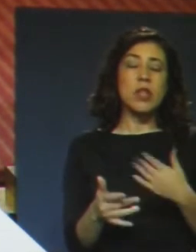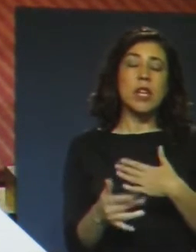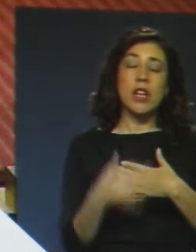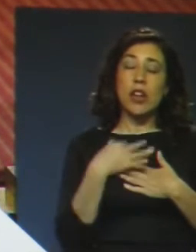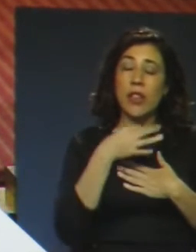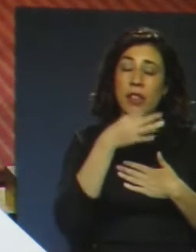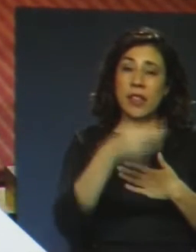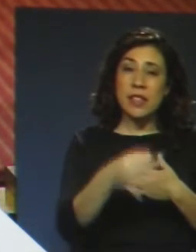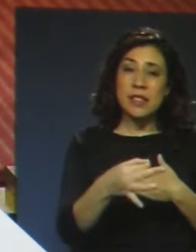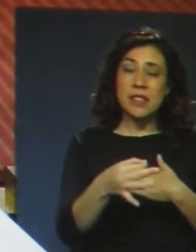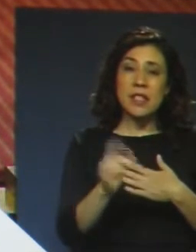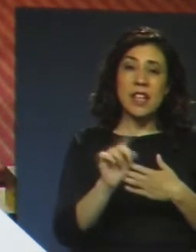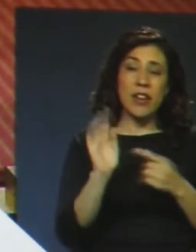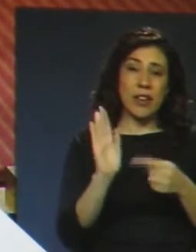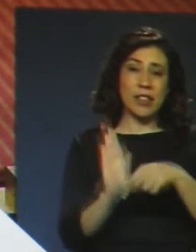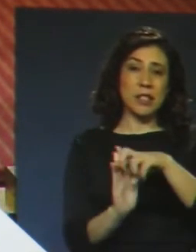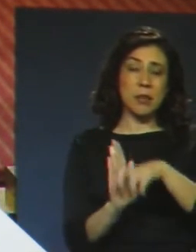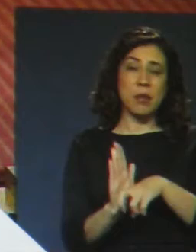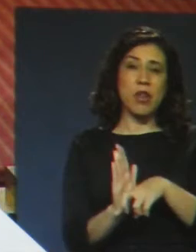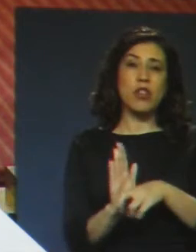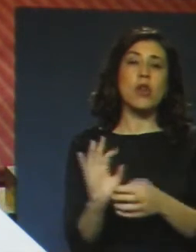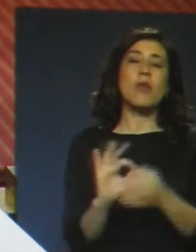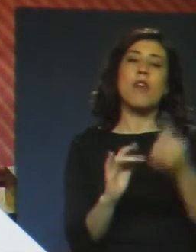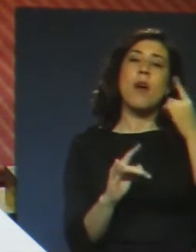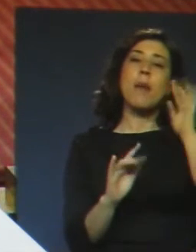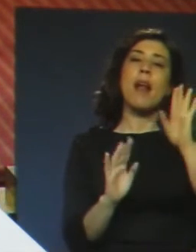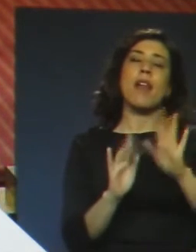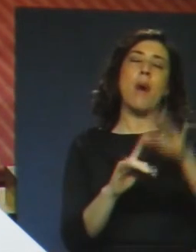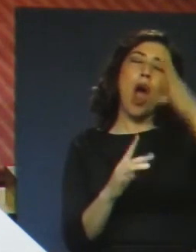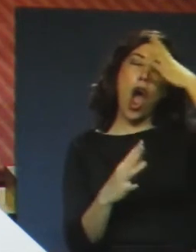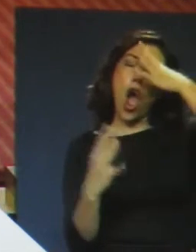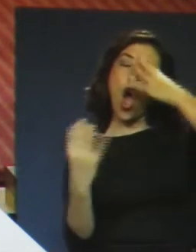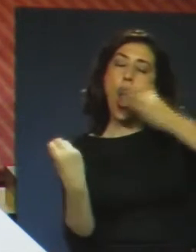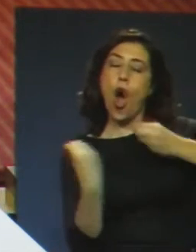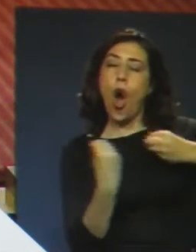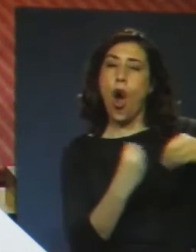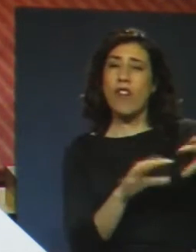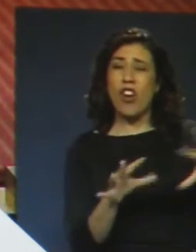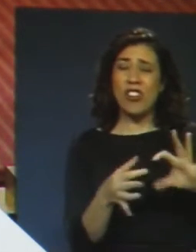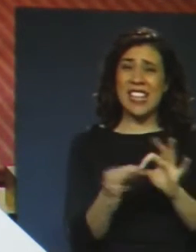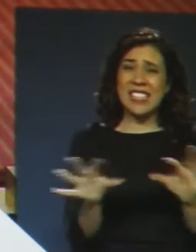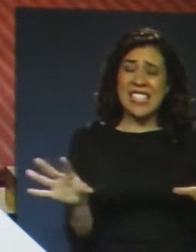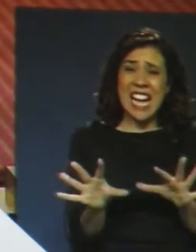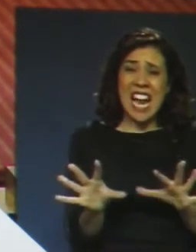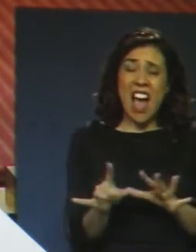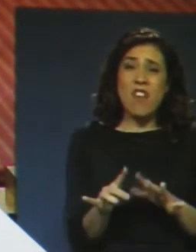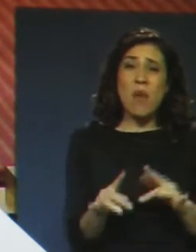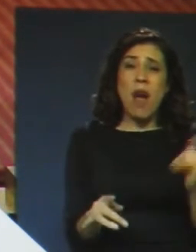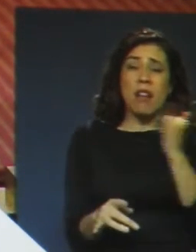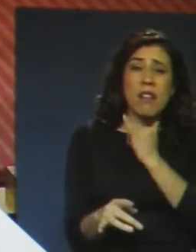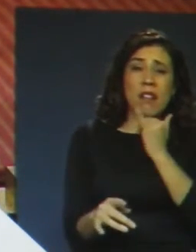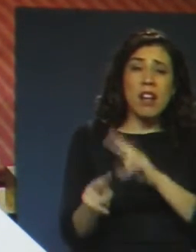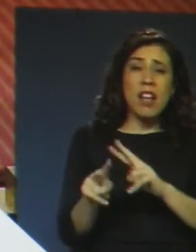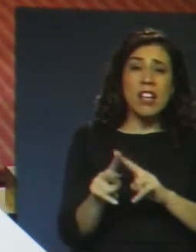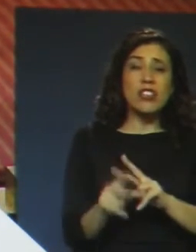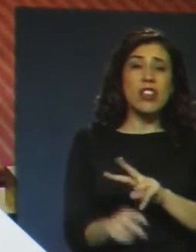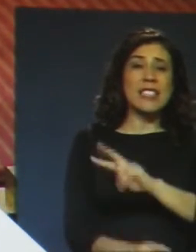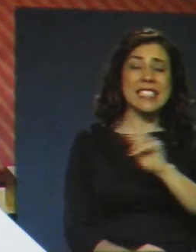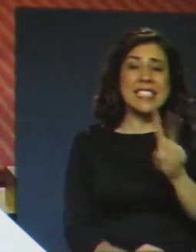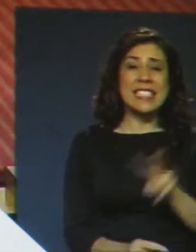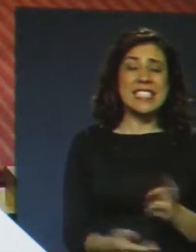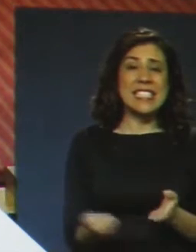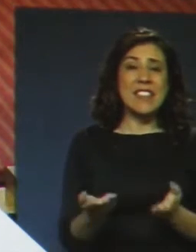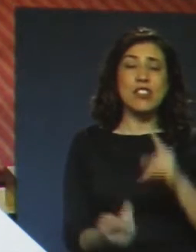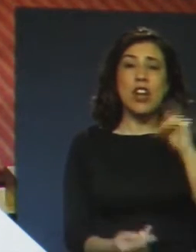llamar a que no sea este proyecto la excusa para dejar en el olvido las atrocidades y negligencias ocurridas en el Servicio Nacional